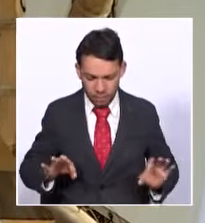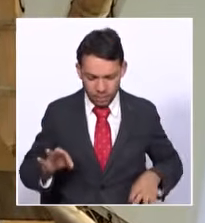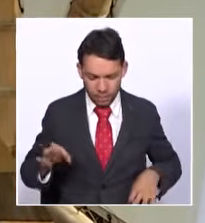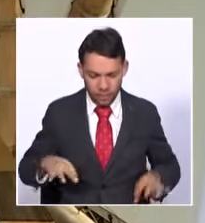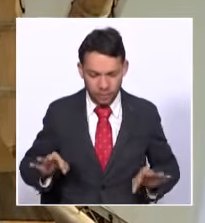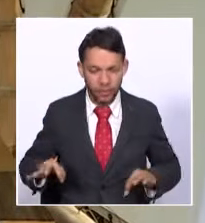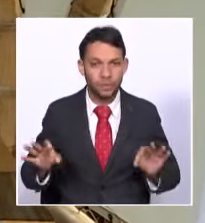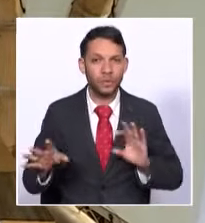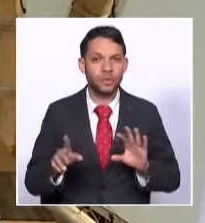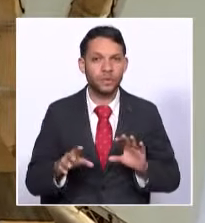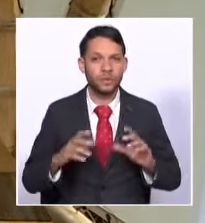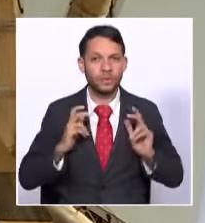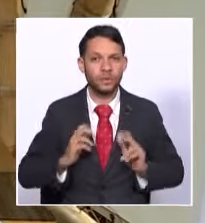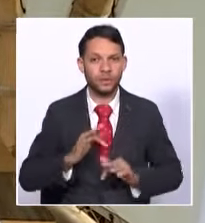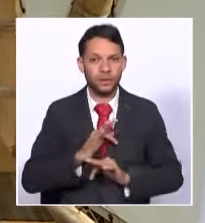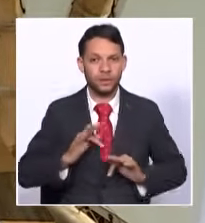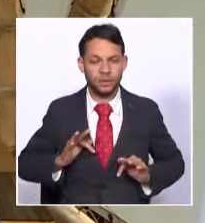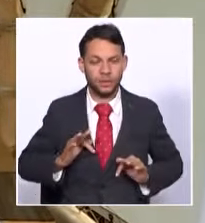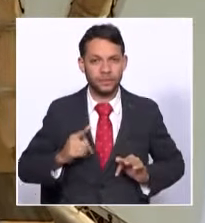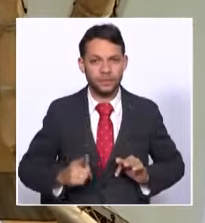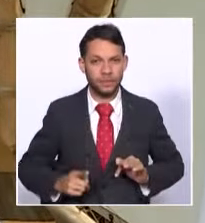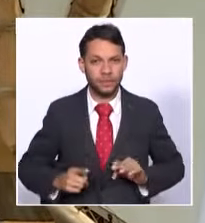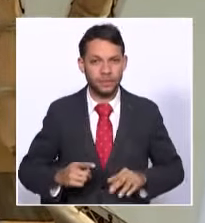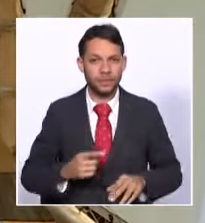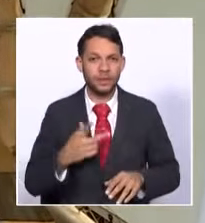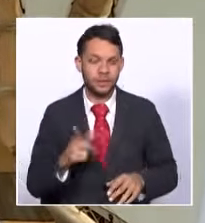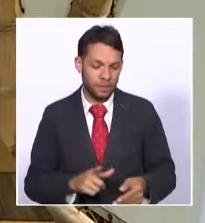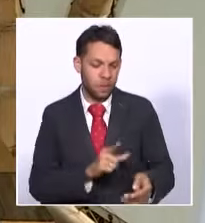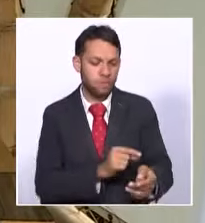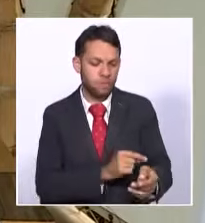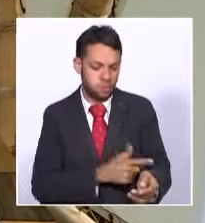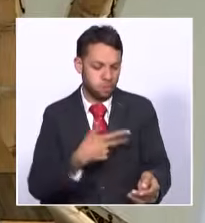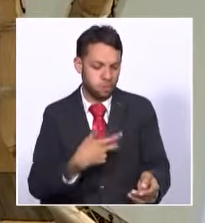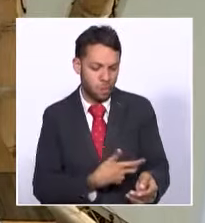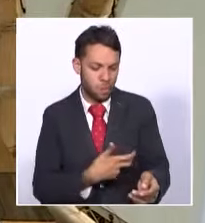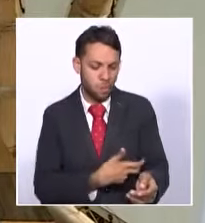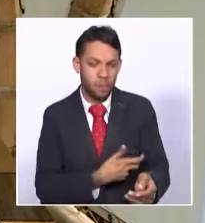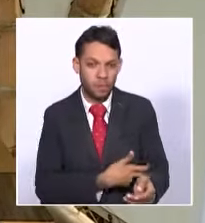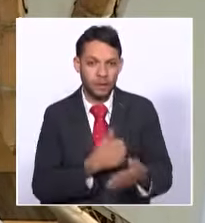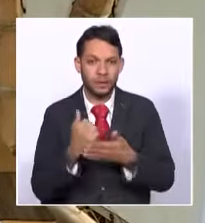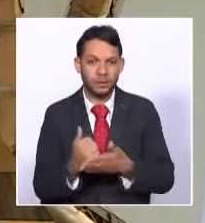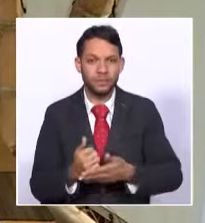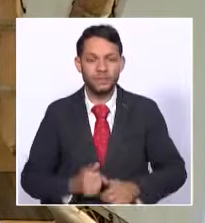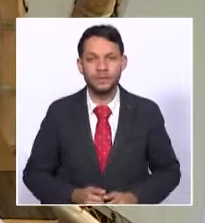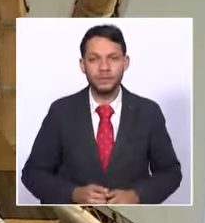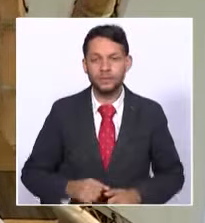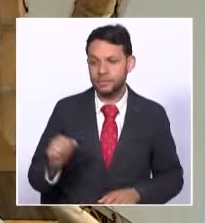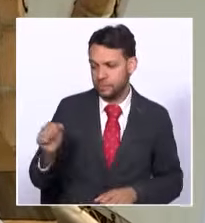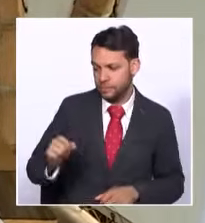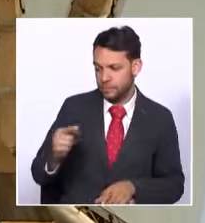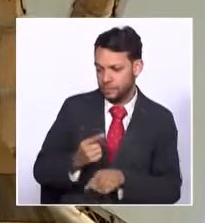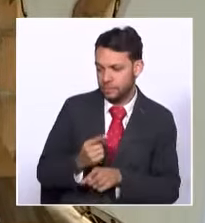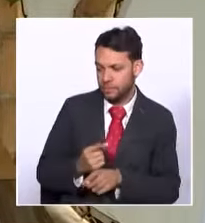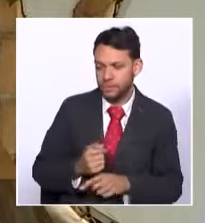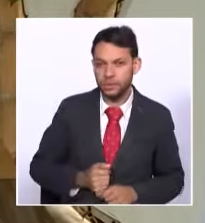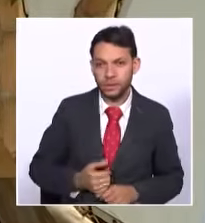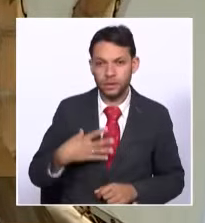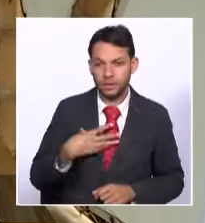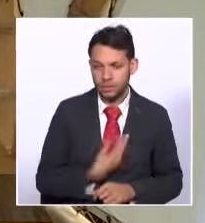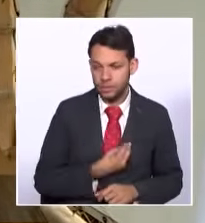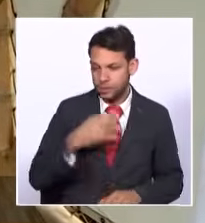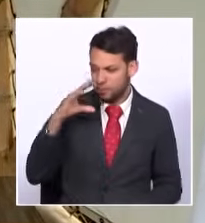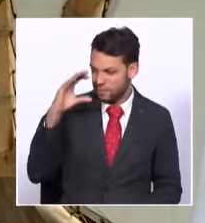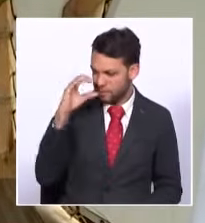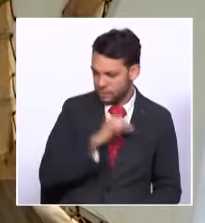adicionalmente tratamientos que se le están haciendo él con plasma rico en plaquetas y ozono. Sí, tener en cuenta que